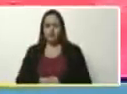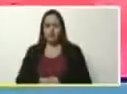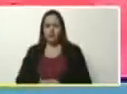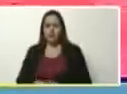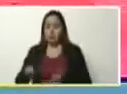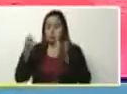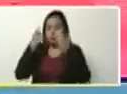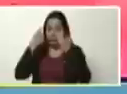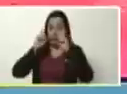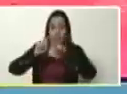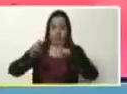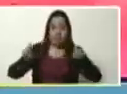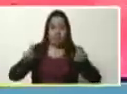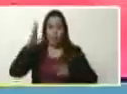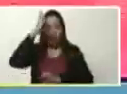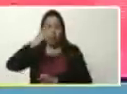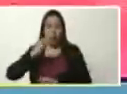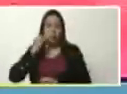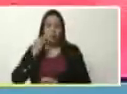Formar a la juventud más joven.